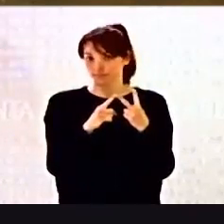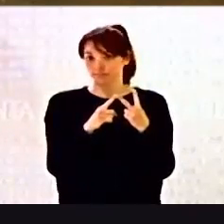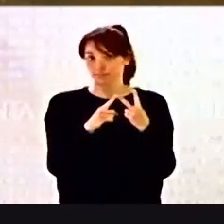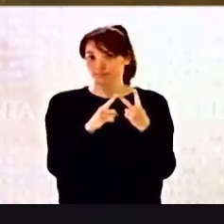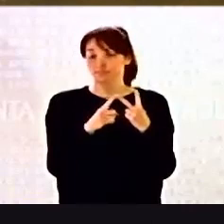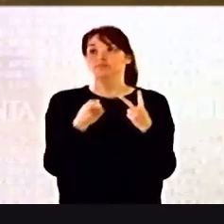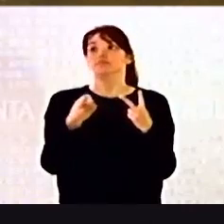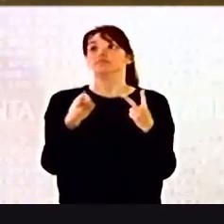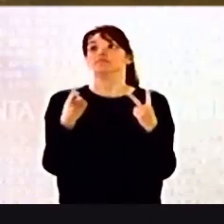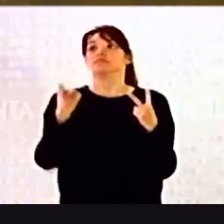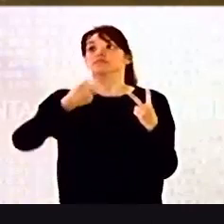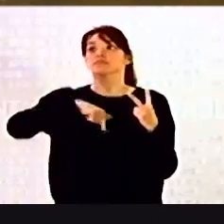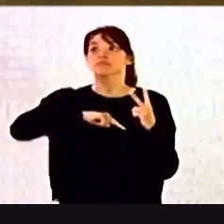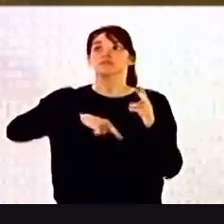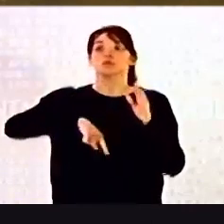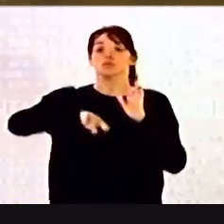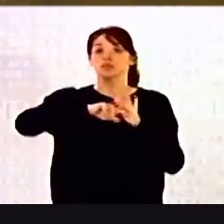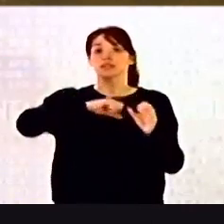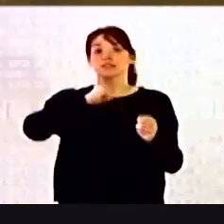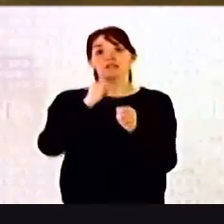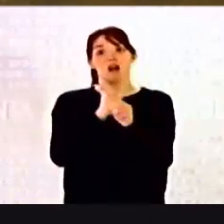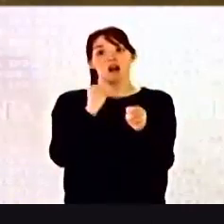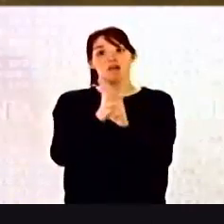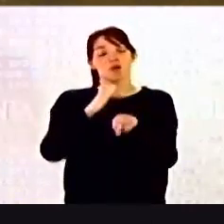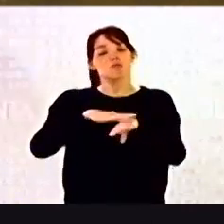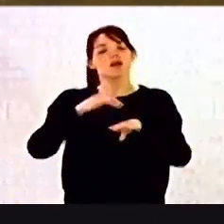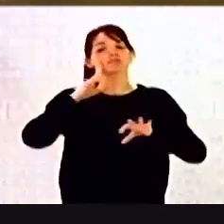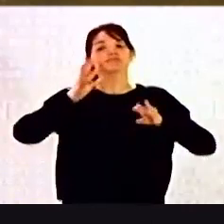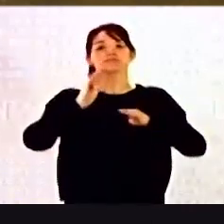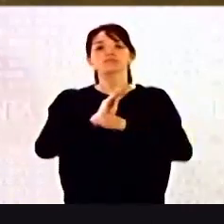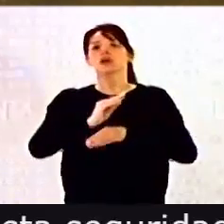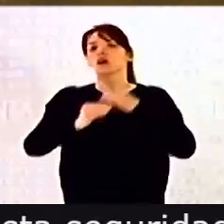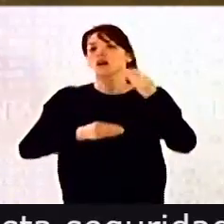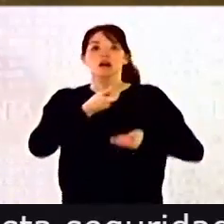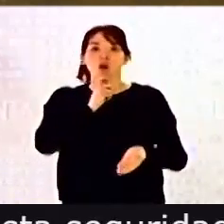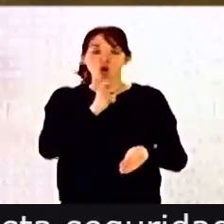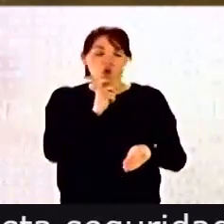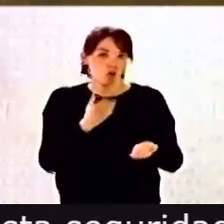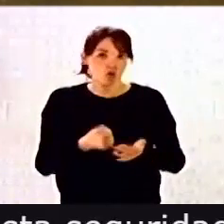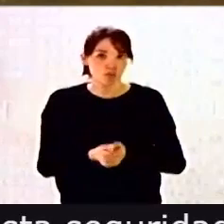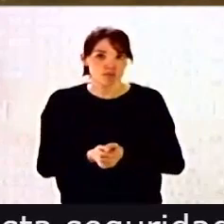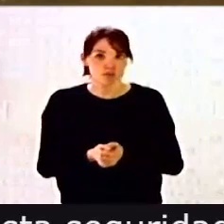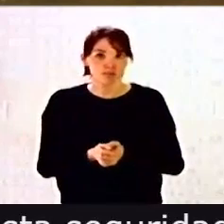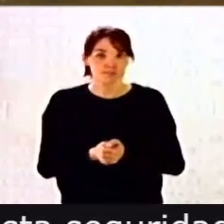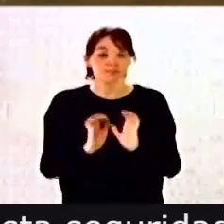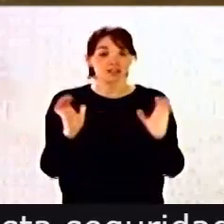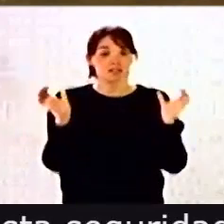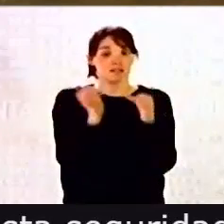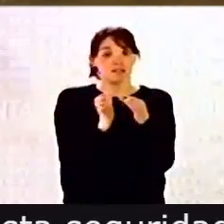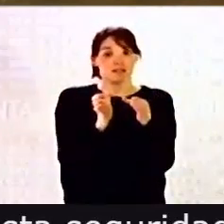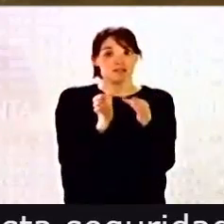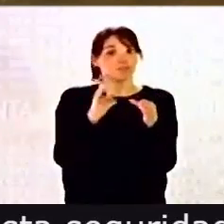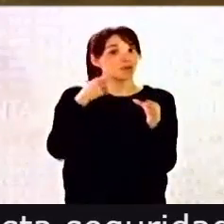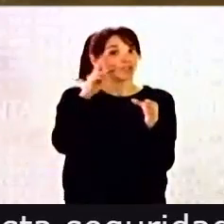el segundo punto del trabajo en esta seguridad será que tanto al equipo quirúrgico